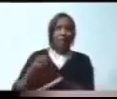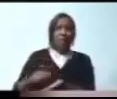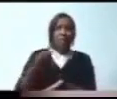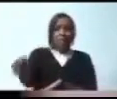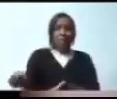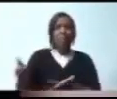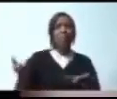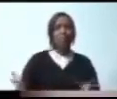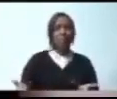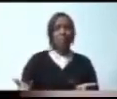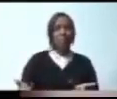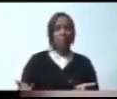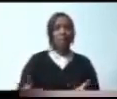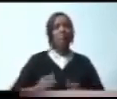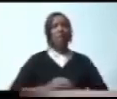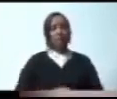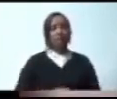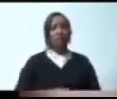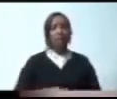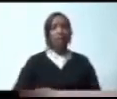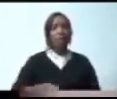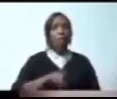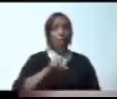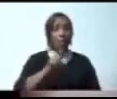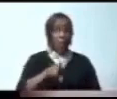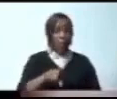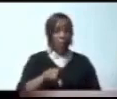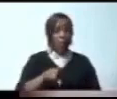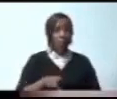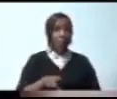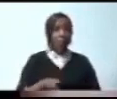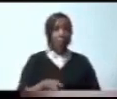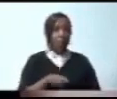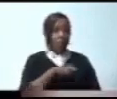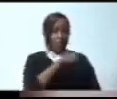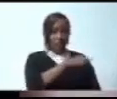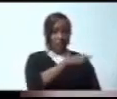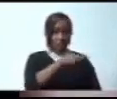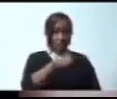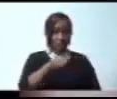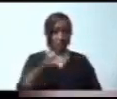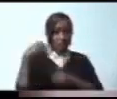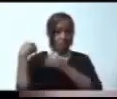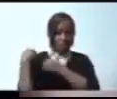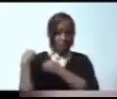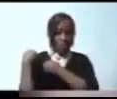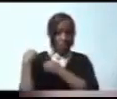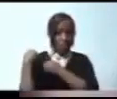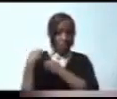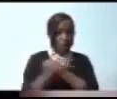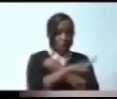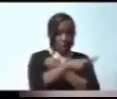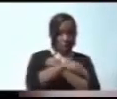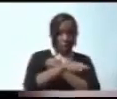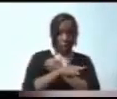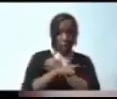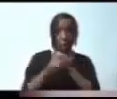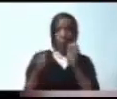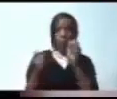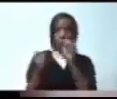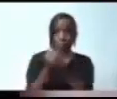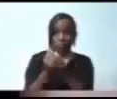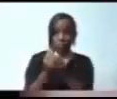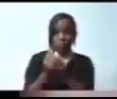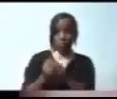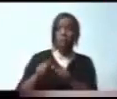preguntarle cómo están sobrepasando esta desgracia? Porque el cáncer es una desgracia. Yo quisiera saber